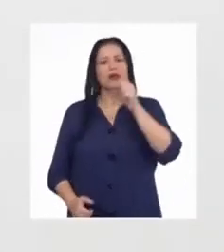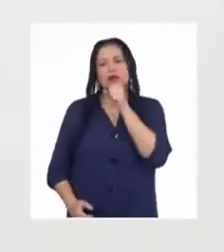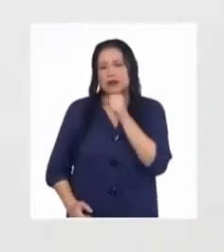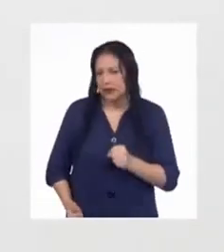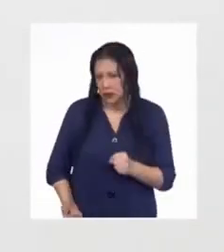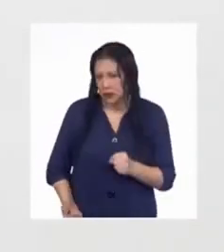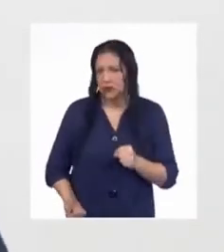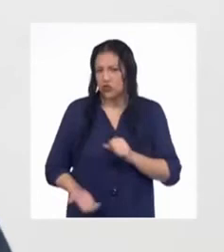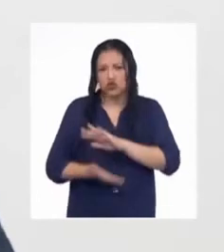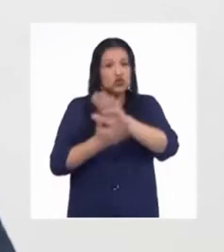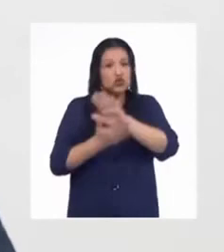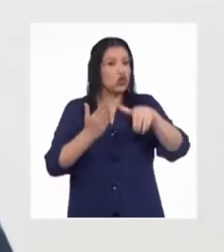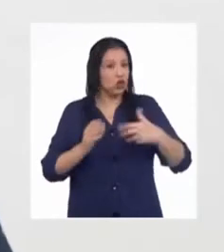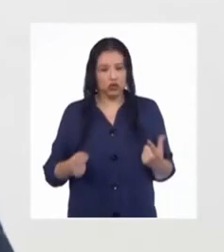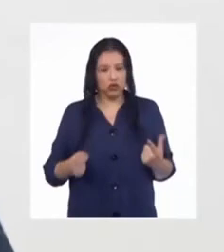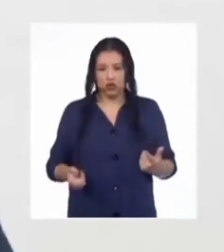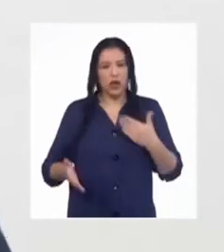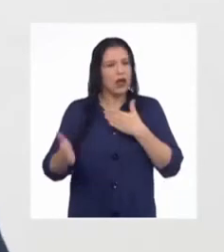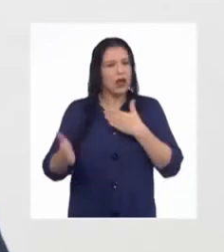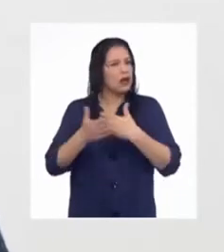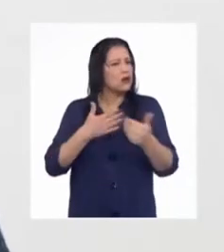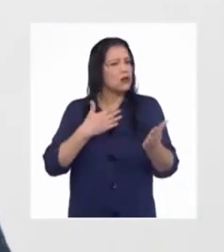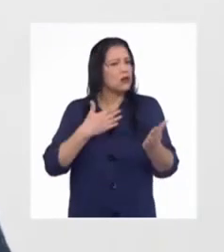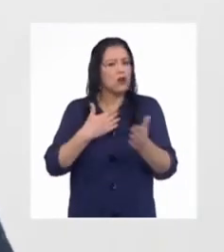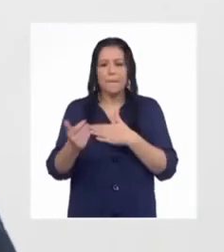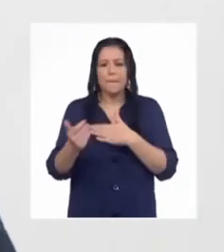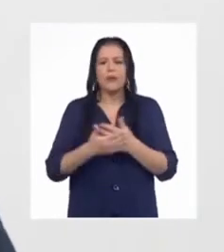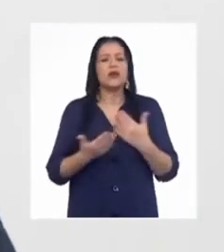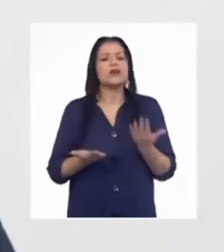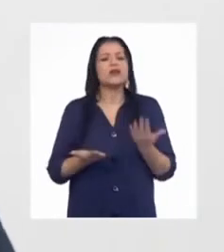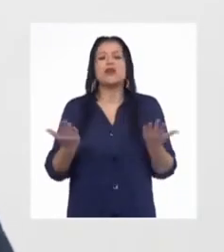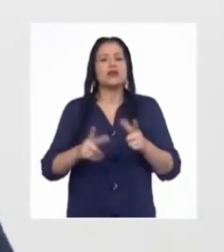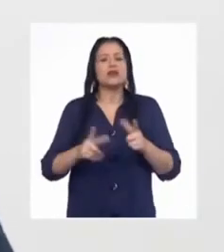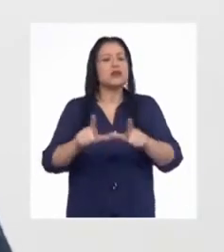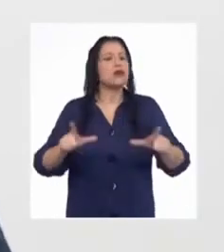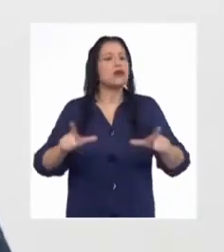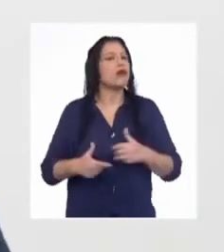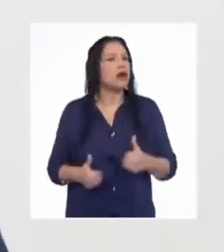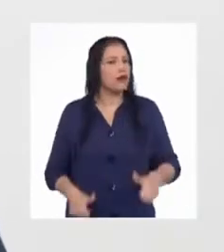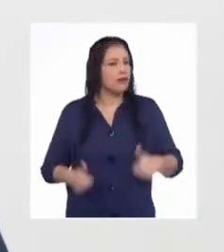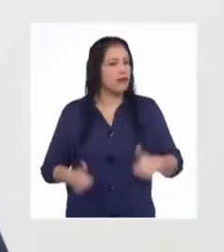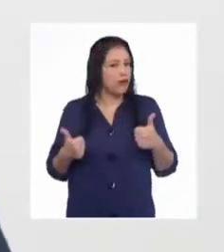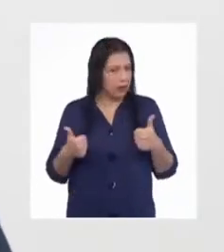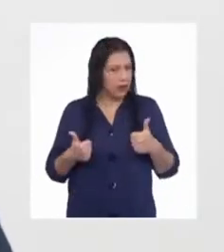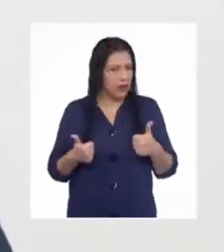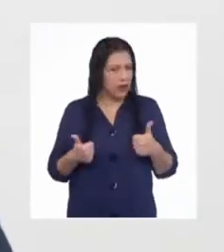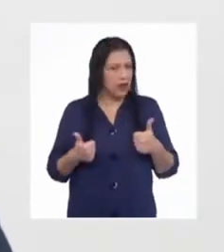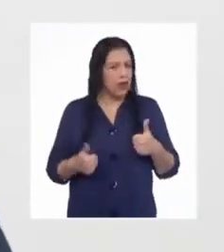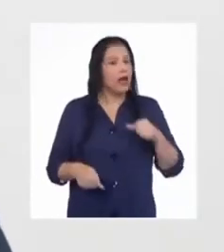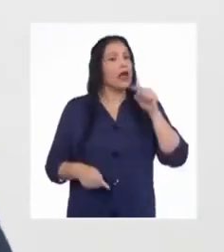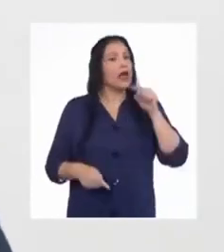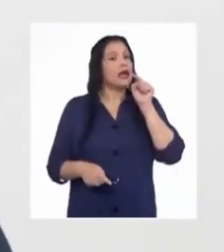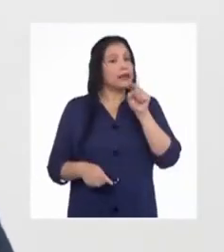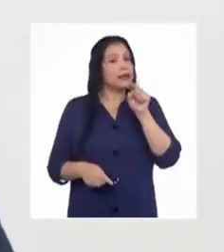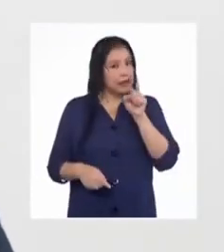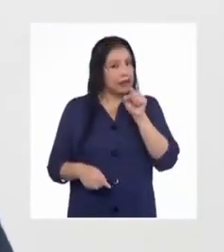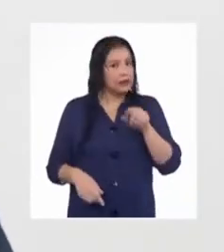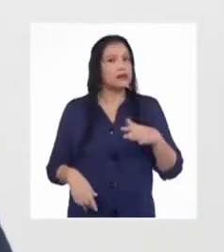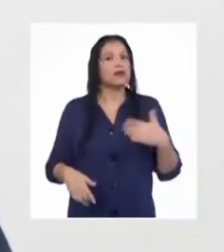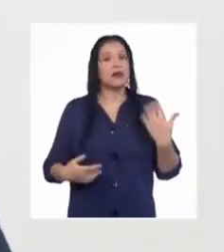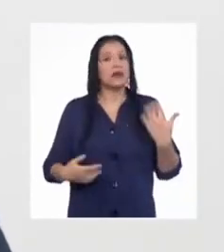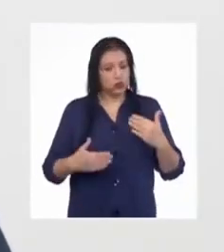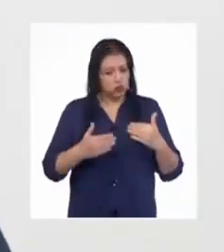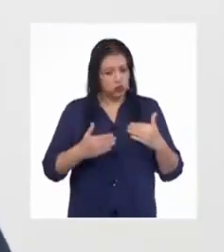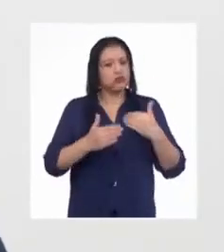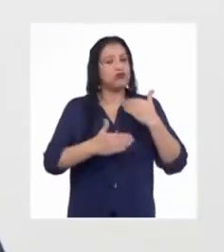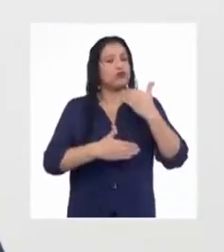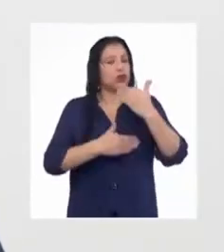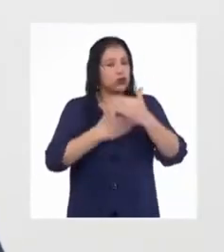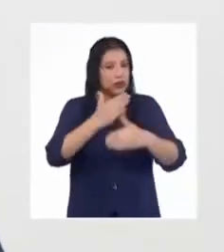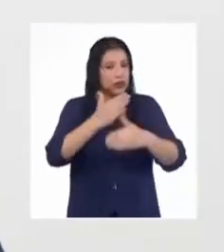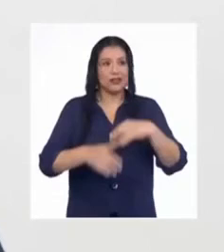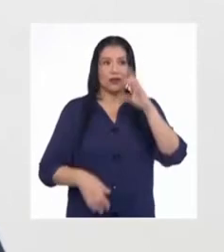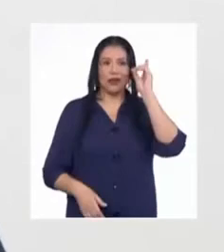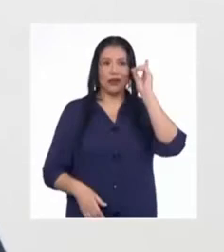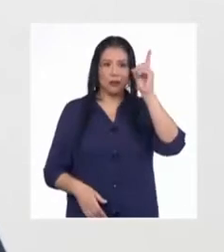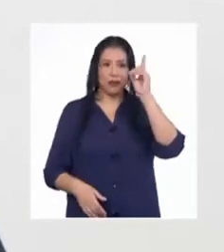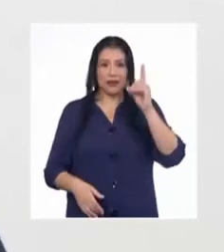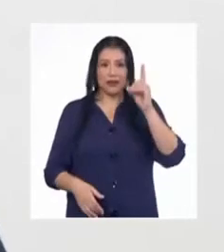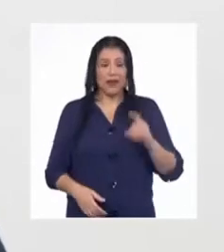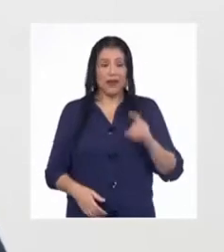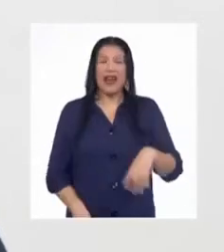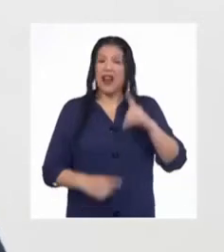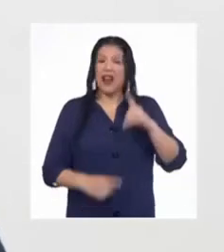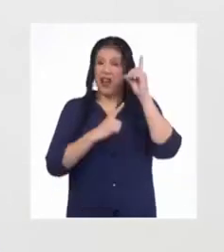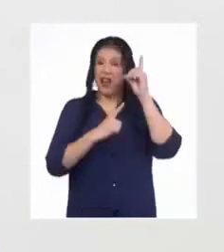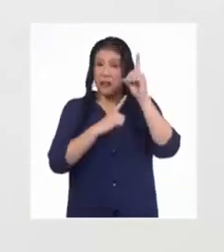mayores. No importa el lugar donde vivan. Y eso es algo que es un proceso. La democracia no es